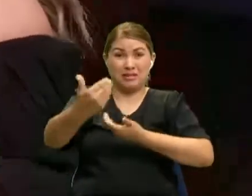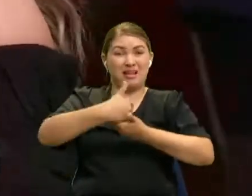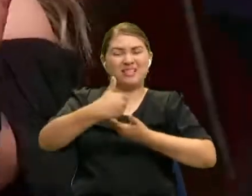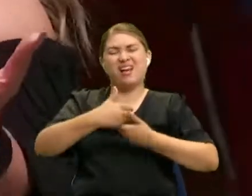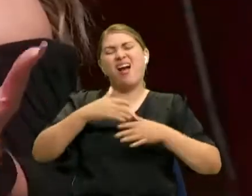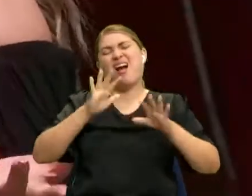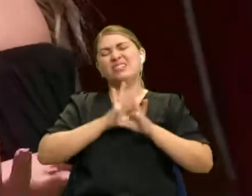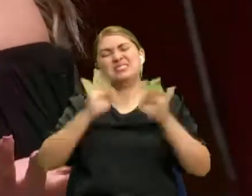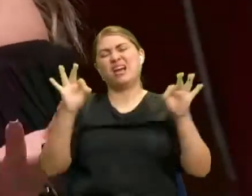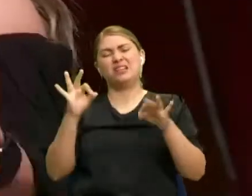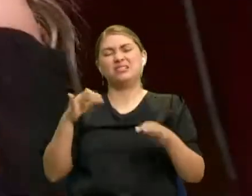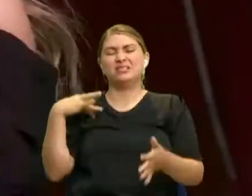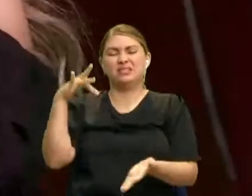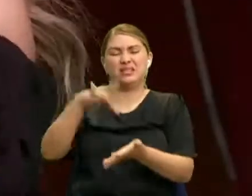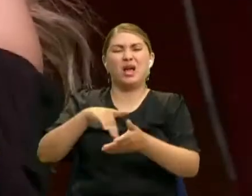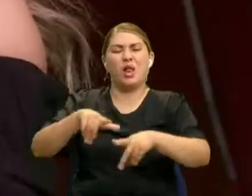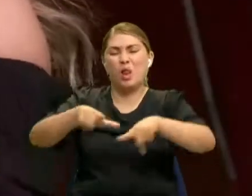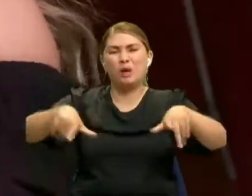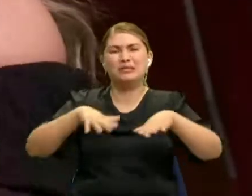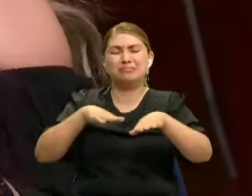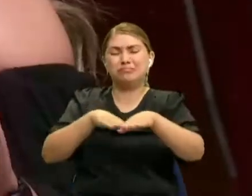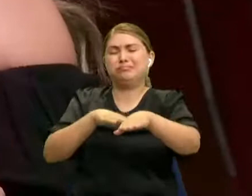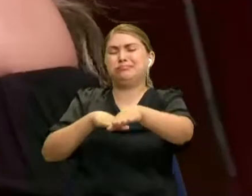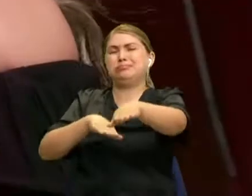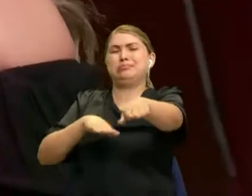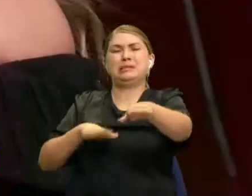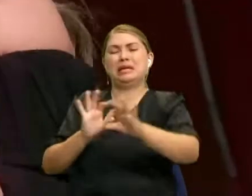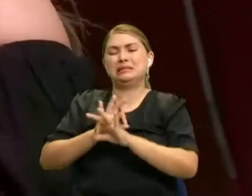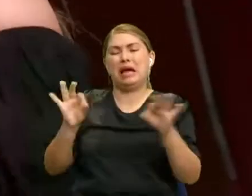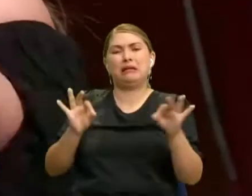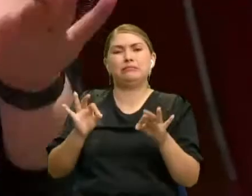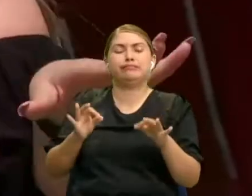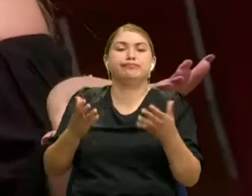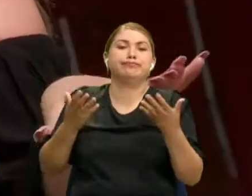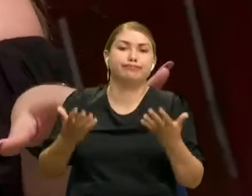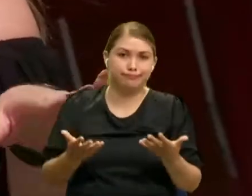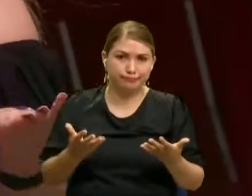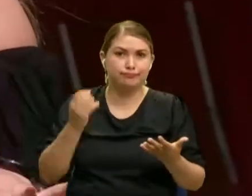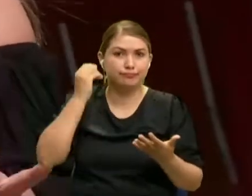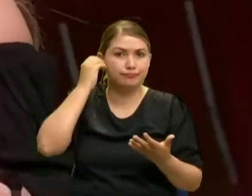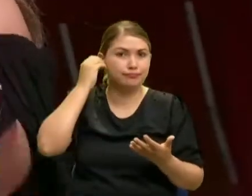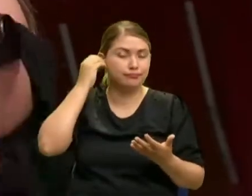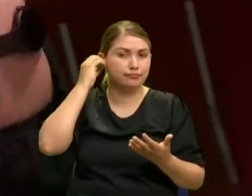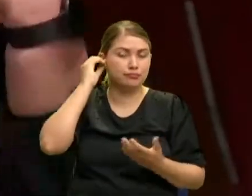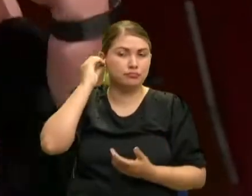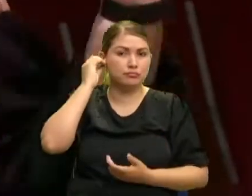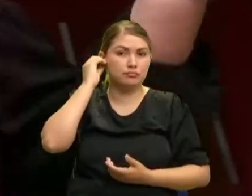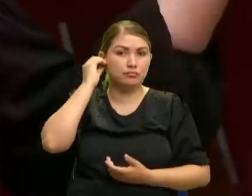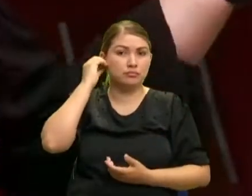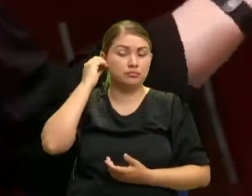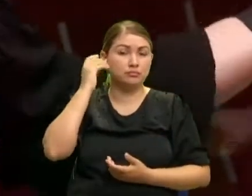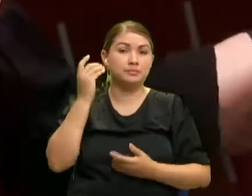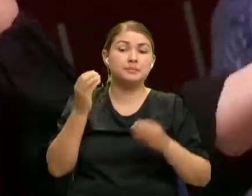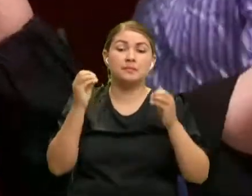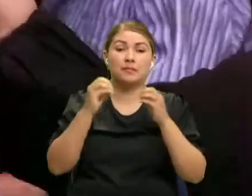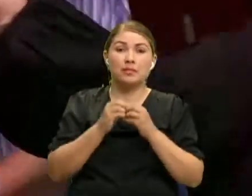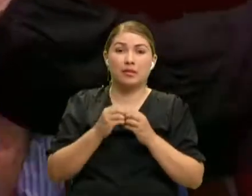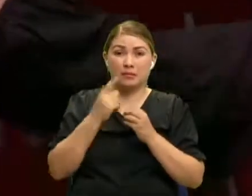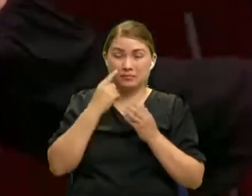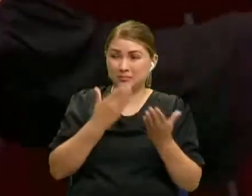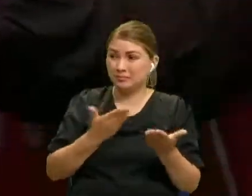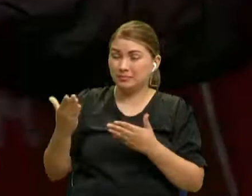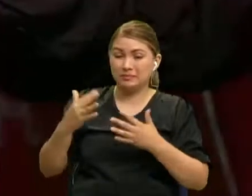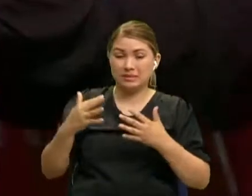evitan frecuentar la zona por el caos que todo esto genera. Eso en una visión general. Ya si nos vamos directamente